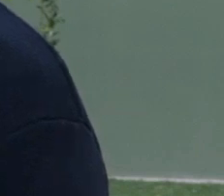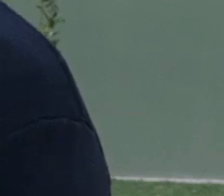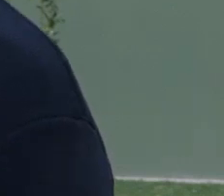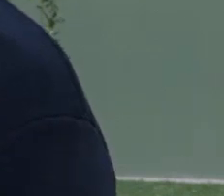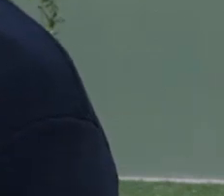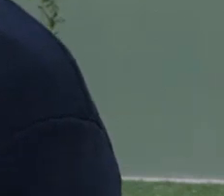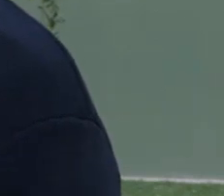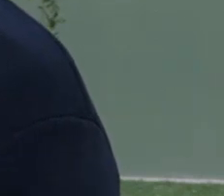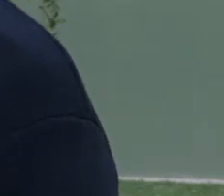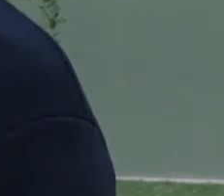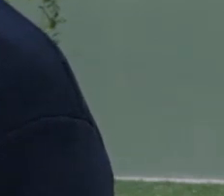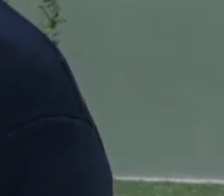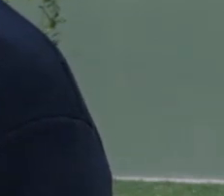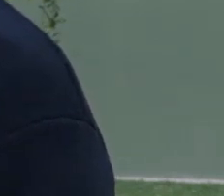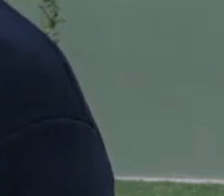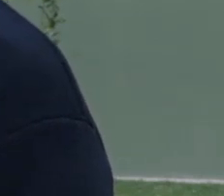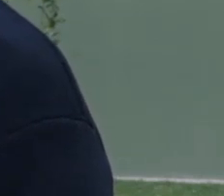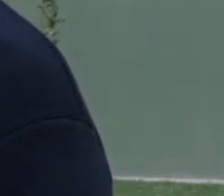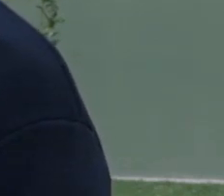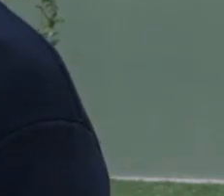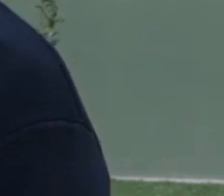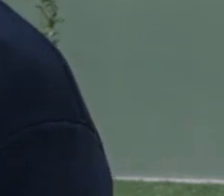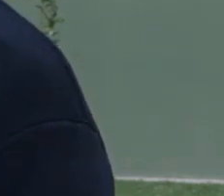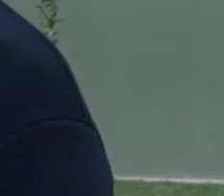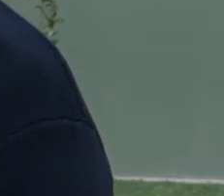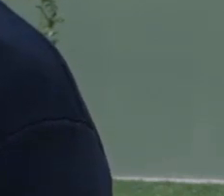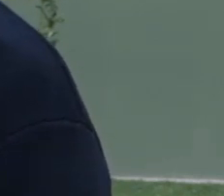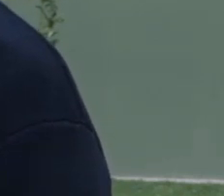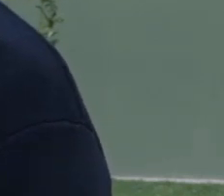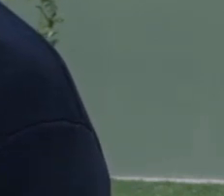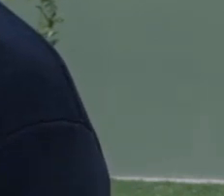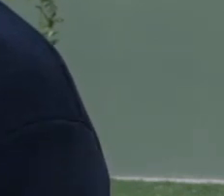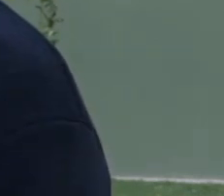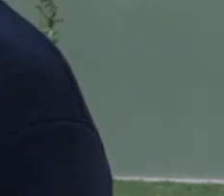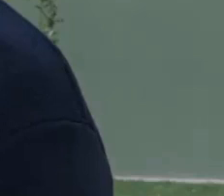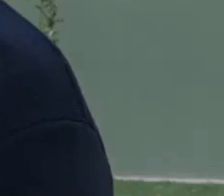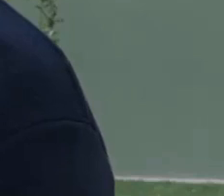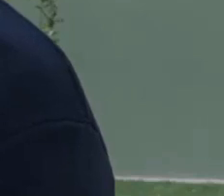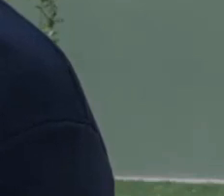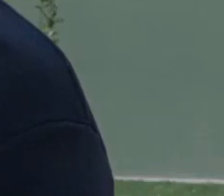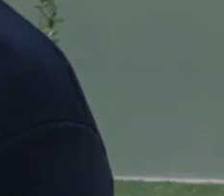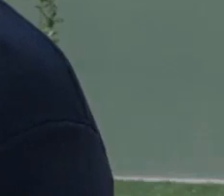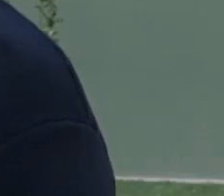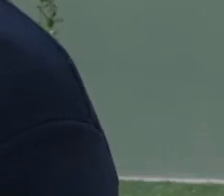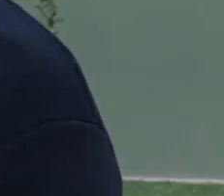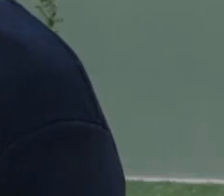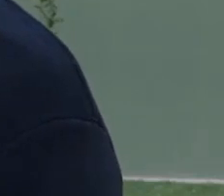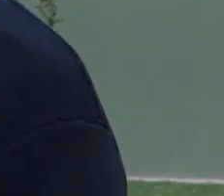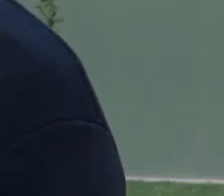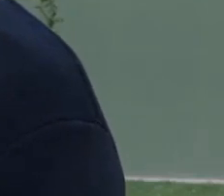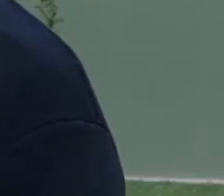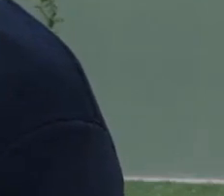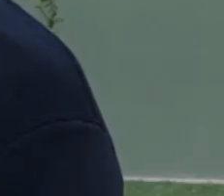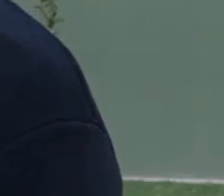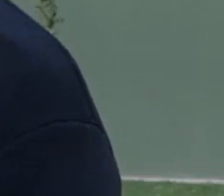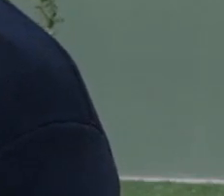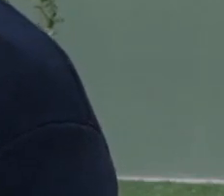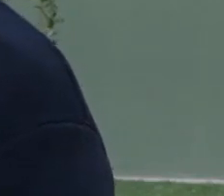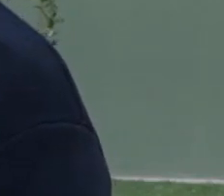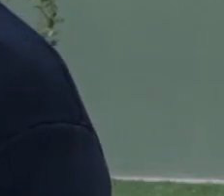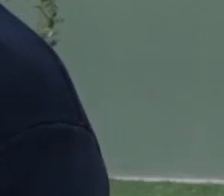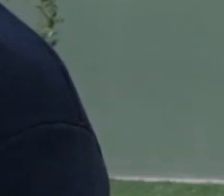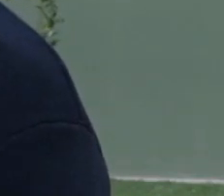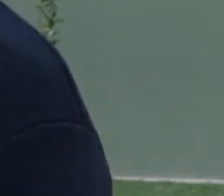acción, para que nuestros gobiernos, los diferentes ministerios de educación, junto con sus socios, puedan implementar